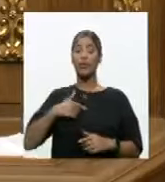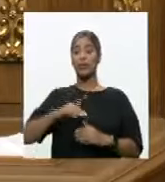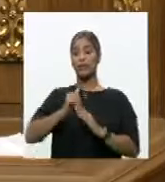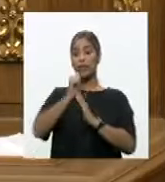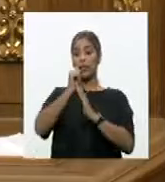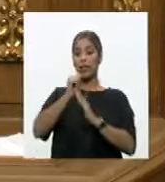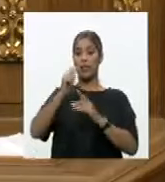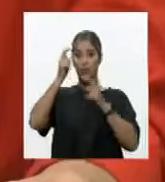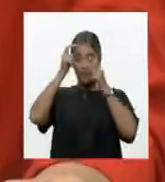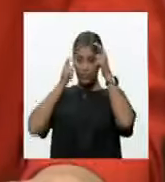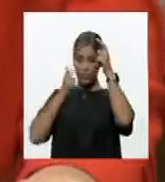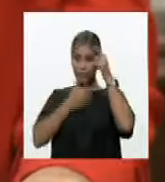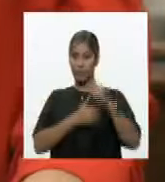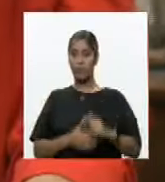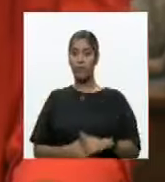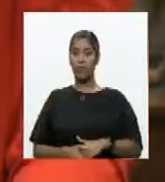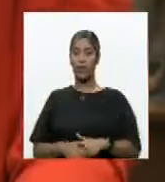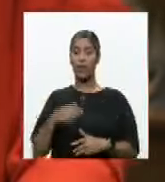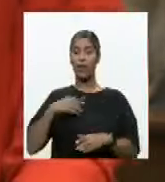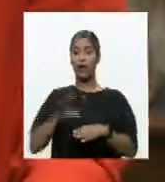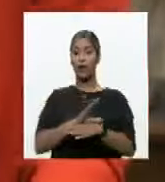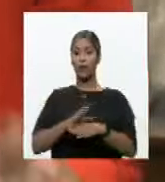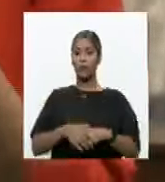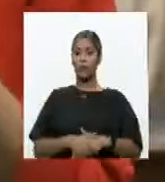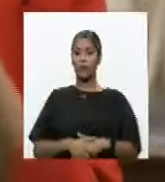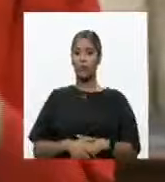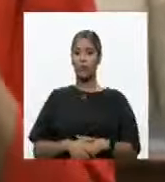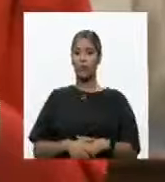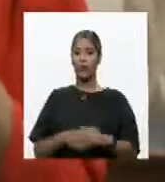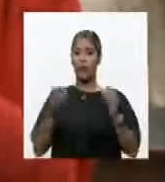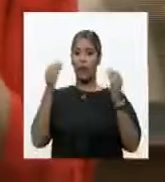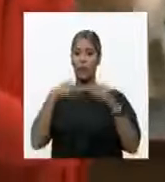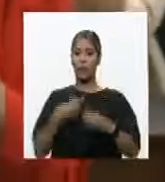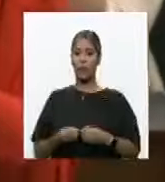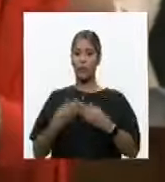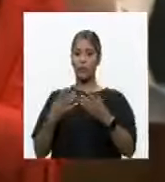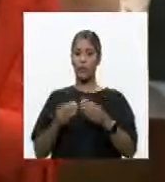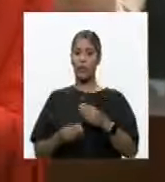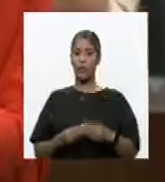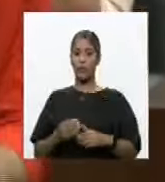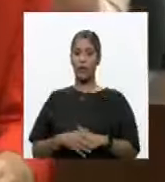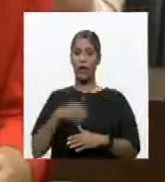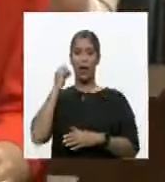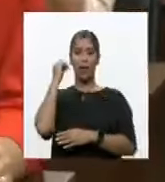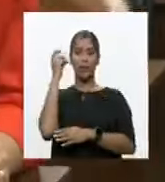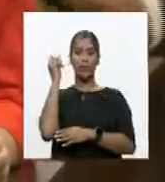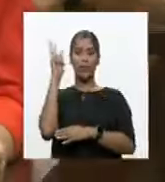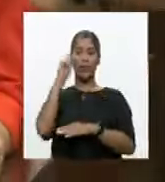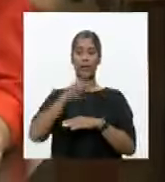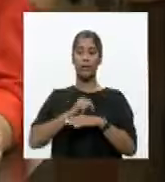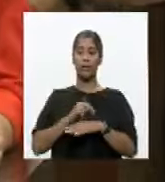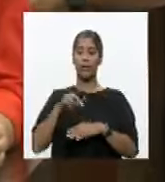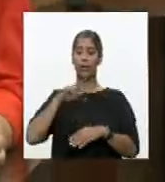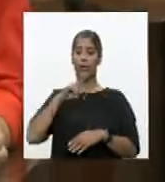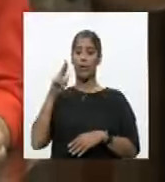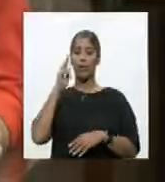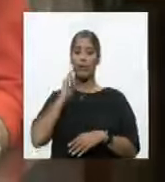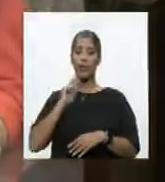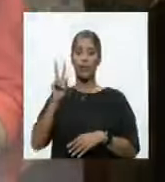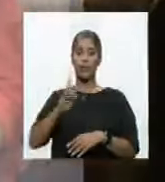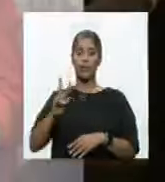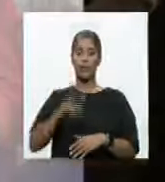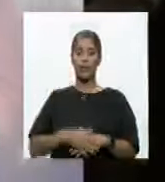líder, Hugo Rafael Chávez Frías, con sus canciones. El acuerdo dice así: Asamblea Nacional de la República Bolivariana de